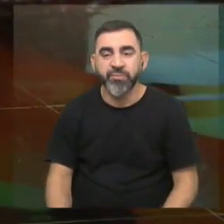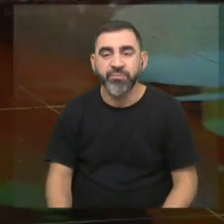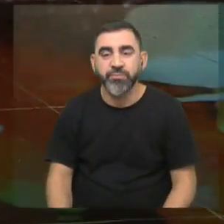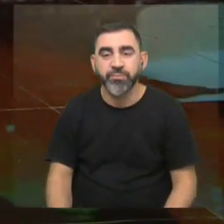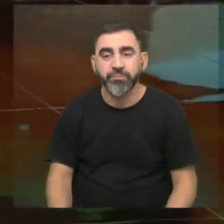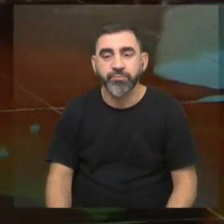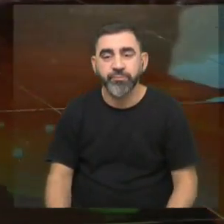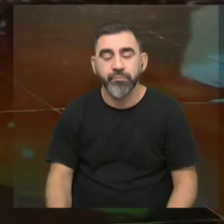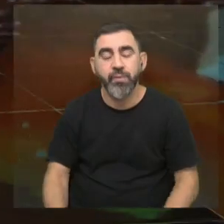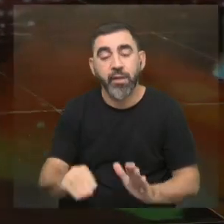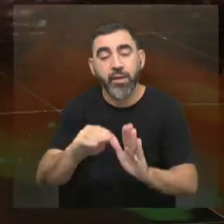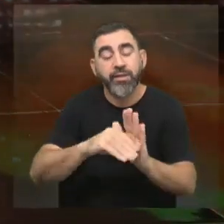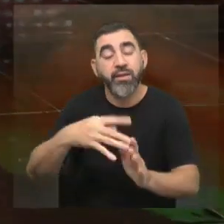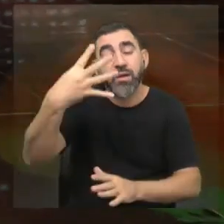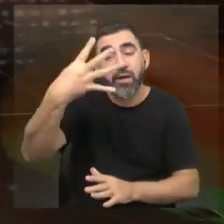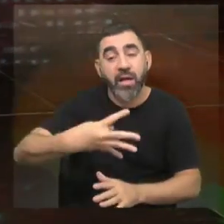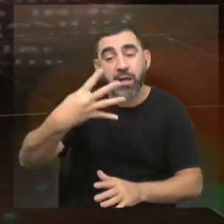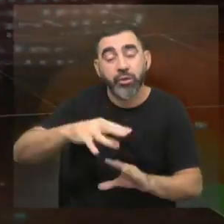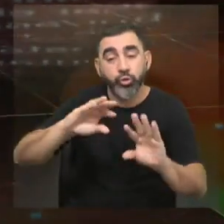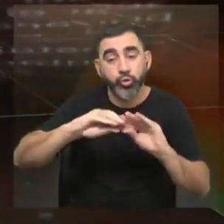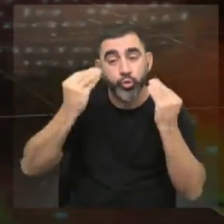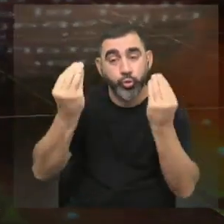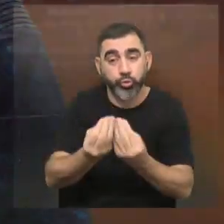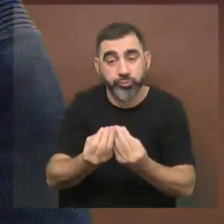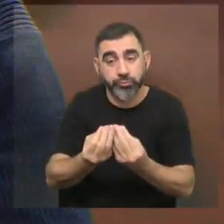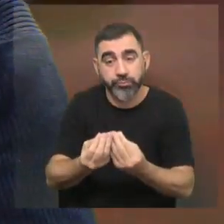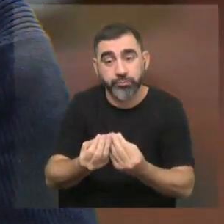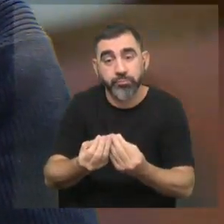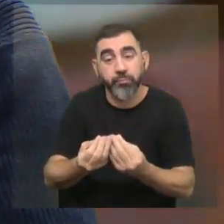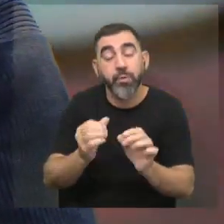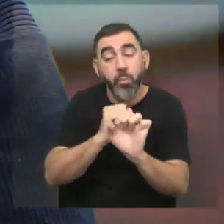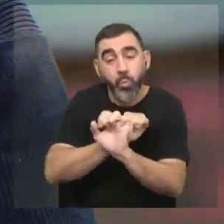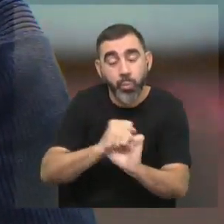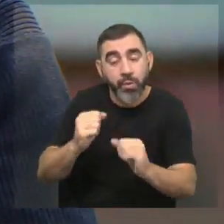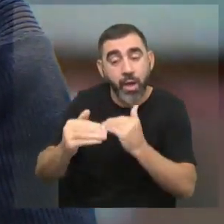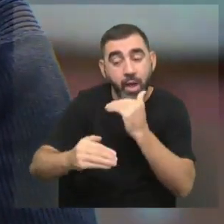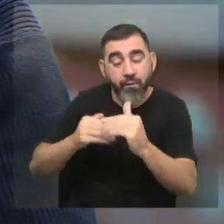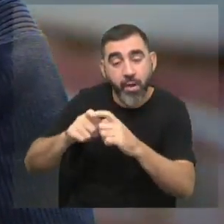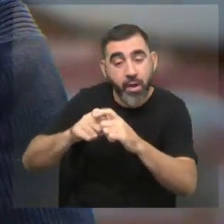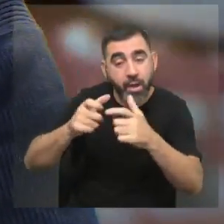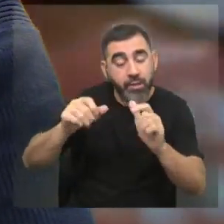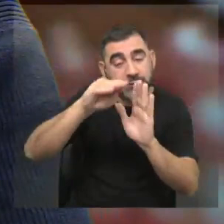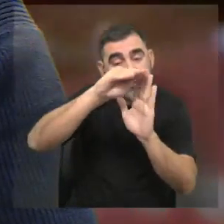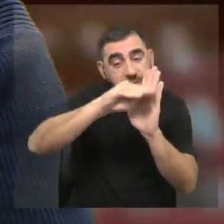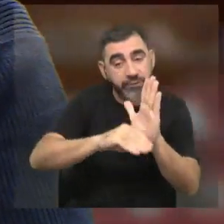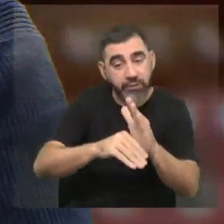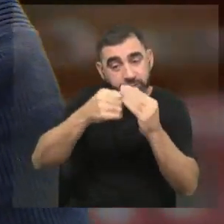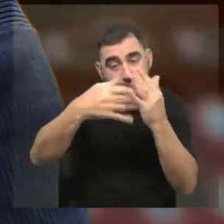En este caso, el pedazo de ADN vendría a ser uno de los que le da potencial toxicidad a la cianobacteria.